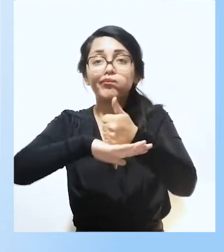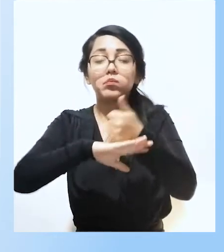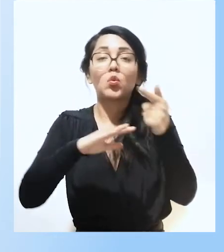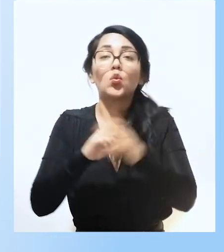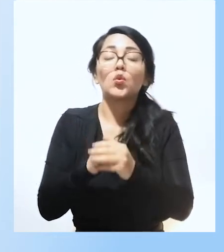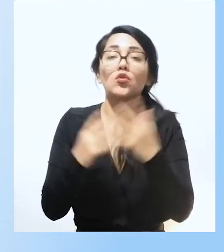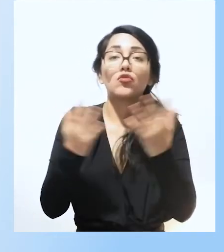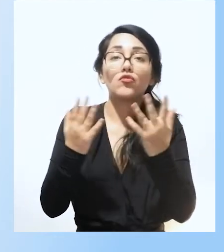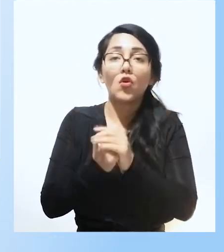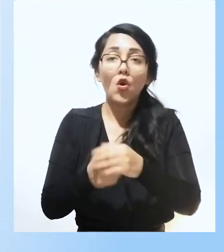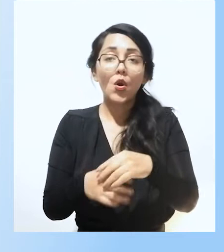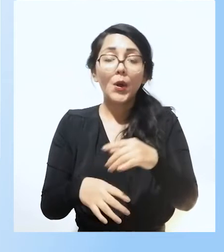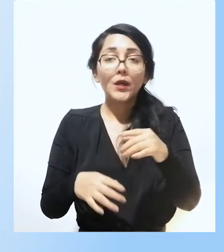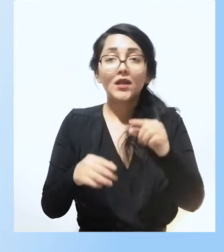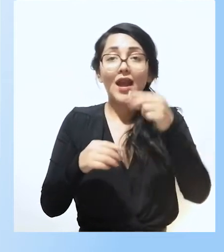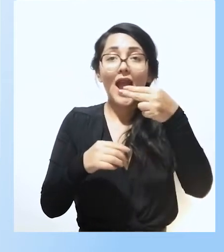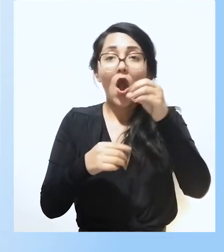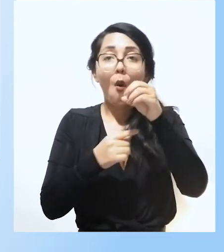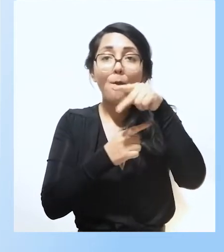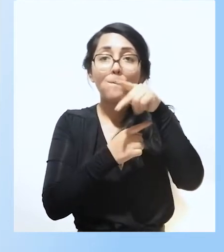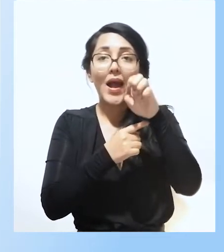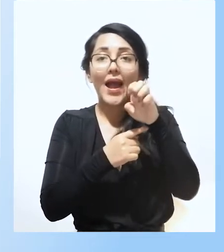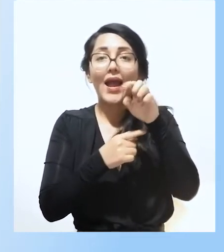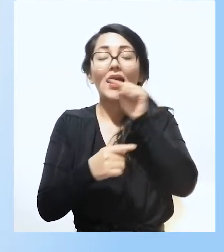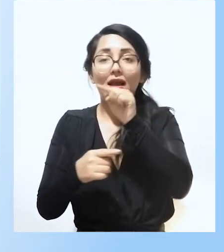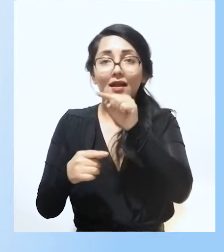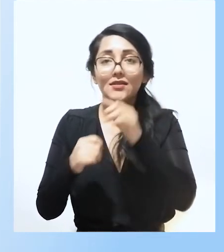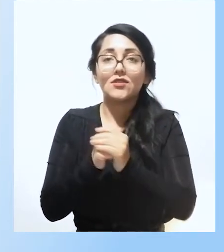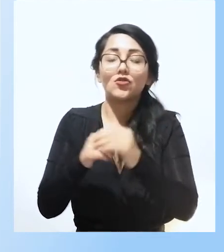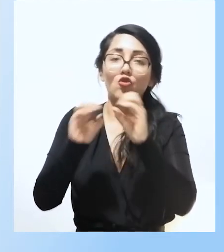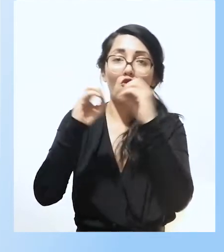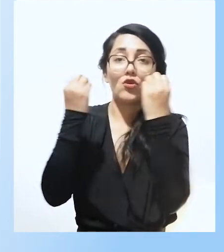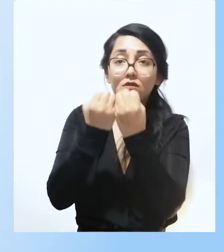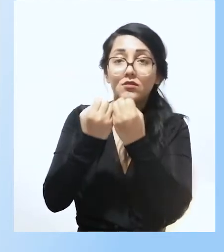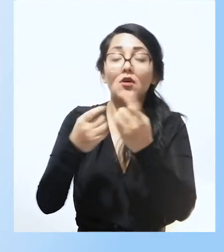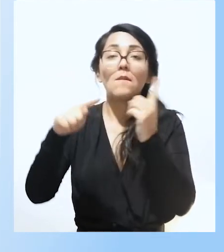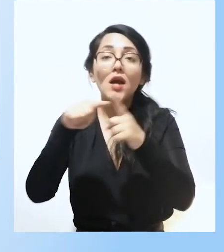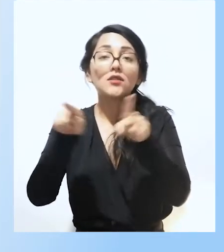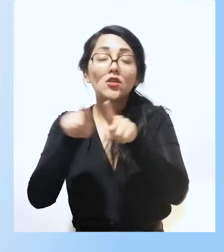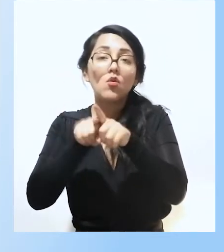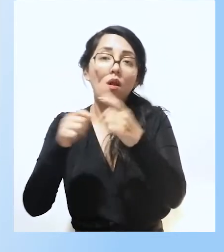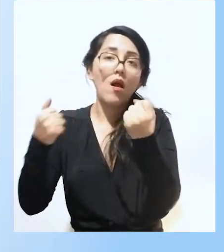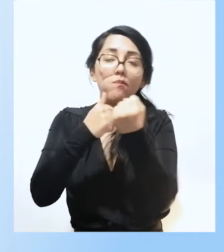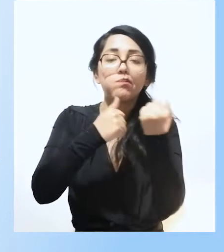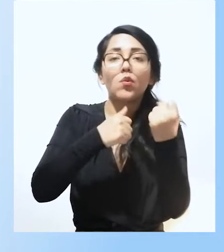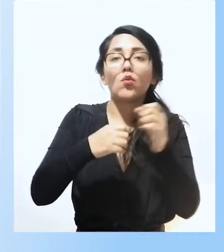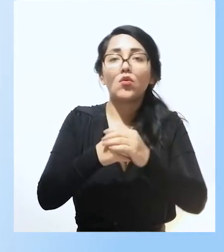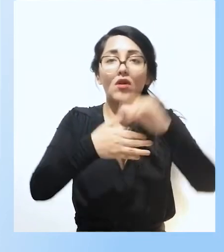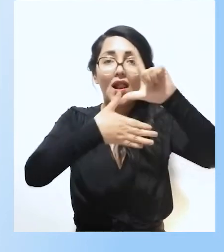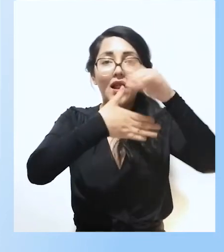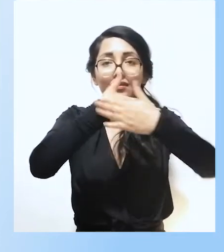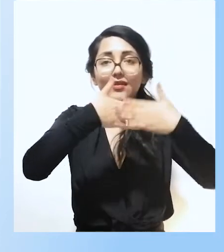Pedagogos Hospitalarios HOPE en Europa. Es miembro honorario de la Red Latinoamericana del Caribe por el Derecho a la Educación de Niños y